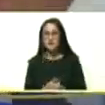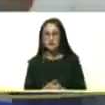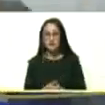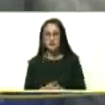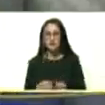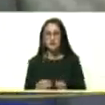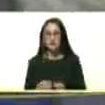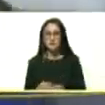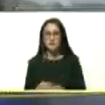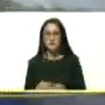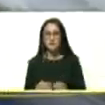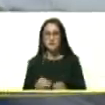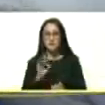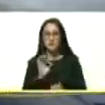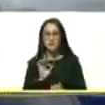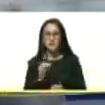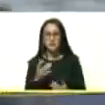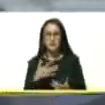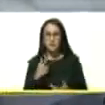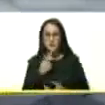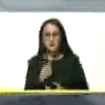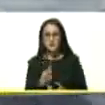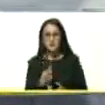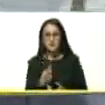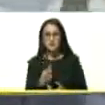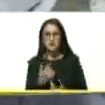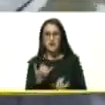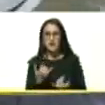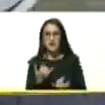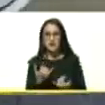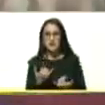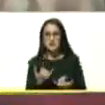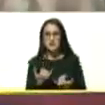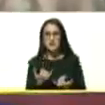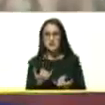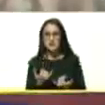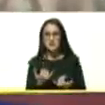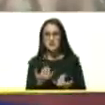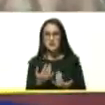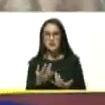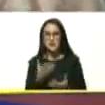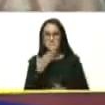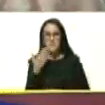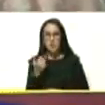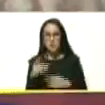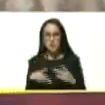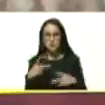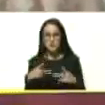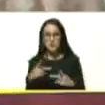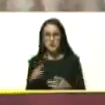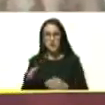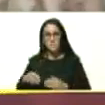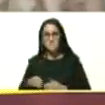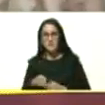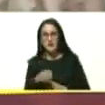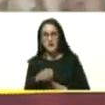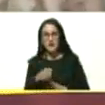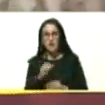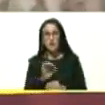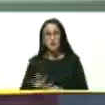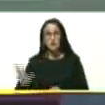esta capacidad instalada que puede decirse que acá se hace el mejor procesamiento de pescado en